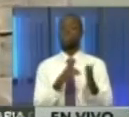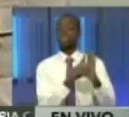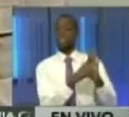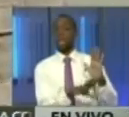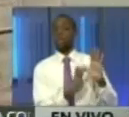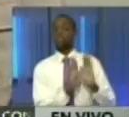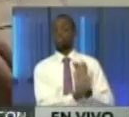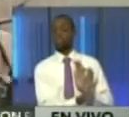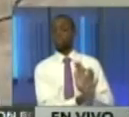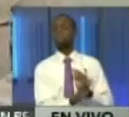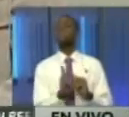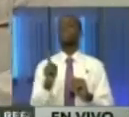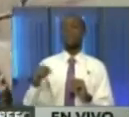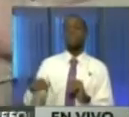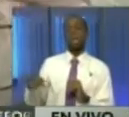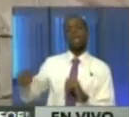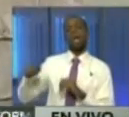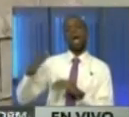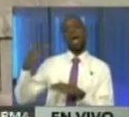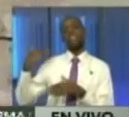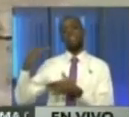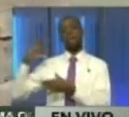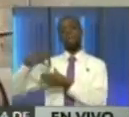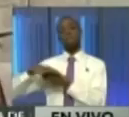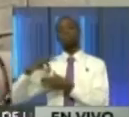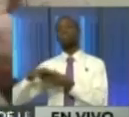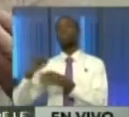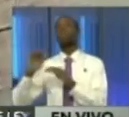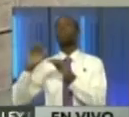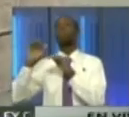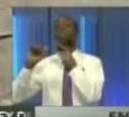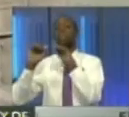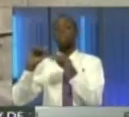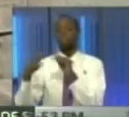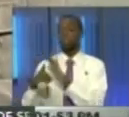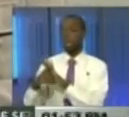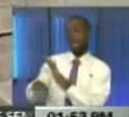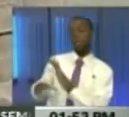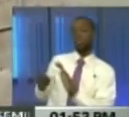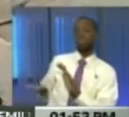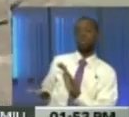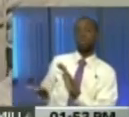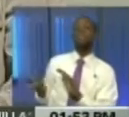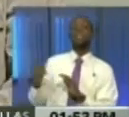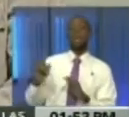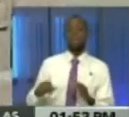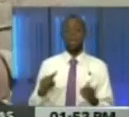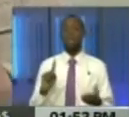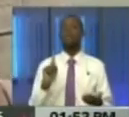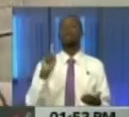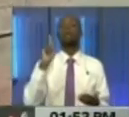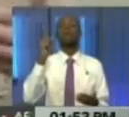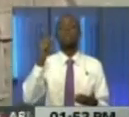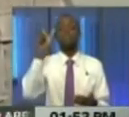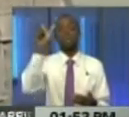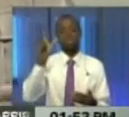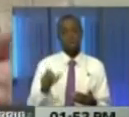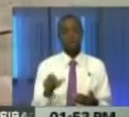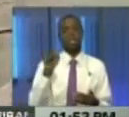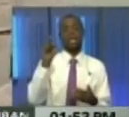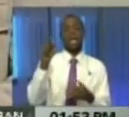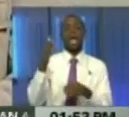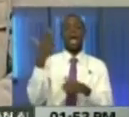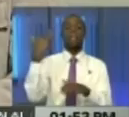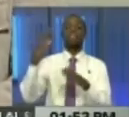mandato, de igual manera de quien votó por quien va a ser revocado, su derecho al voto y por supuesto el derecho político de quien fue